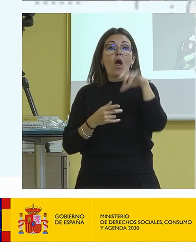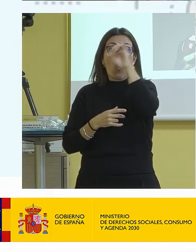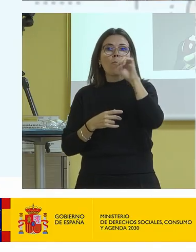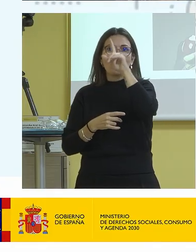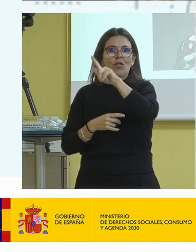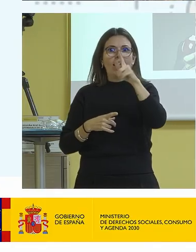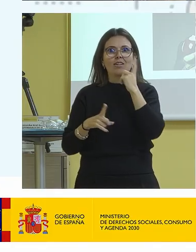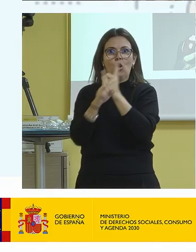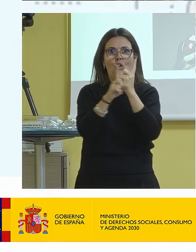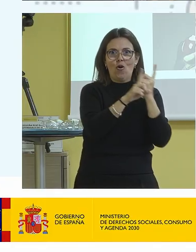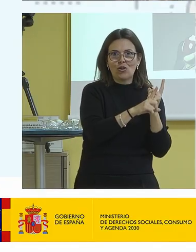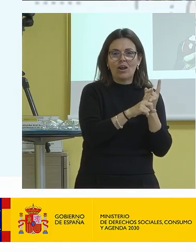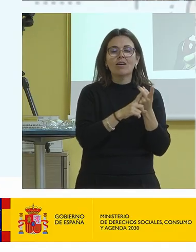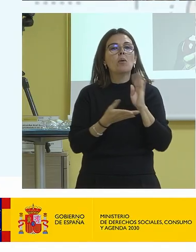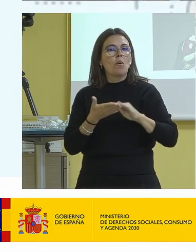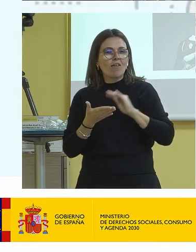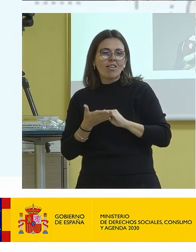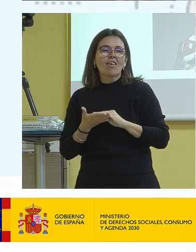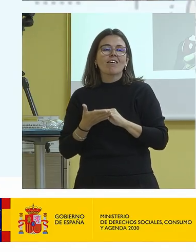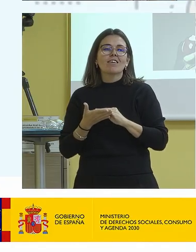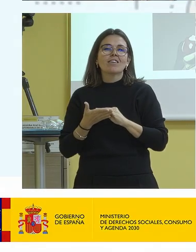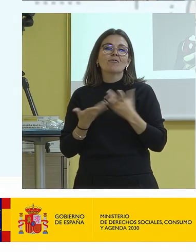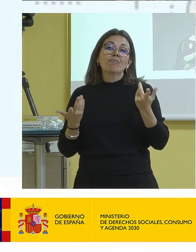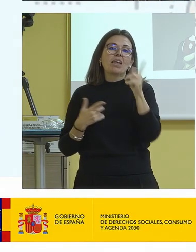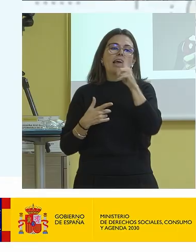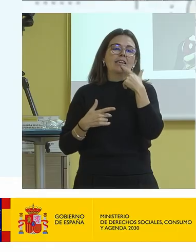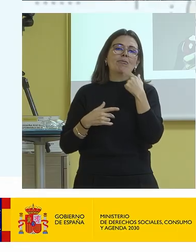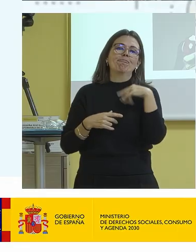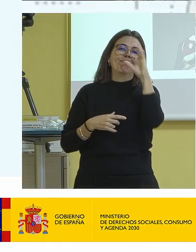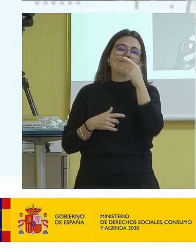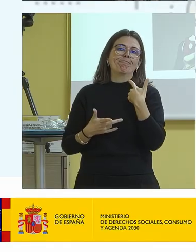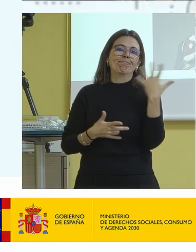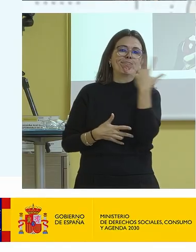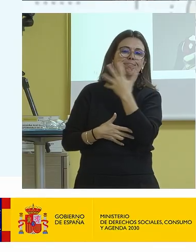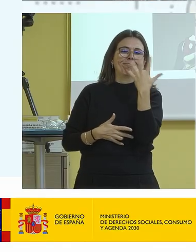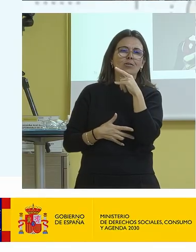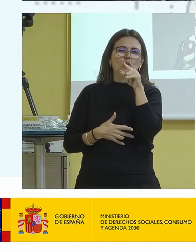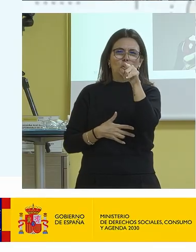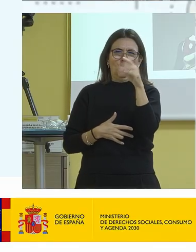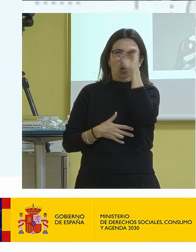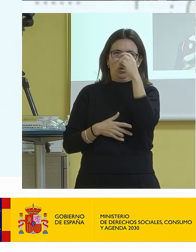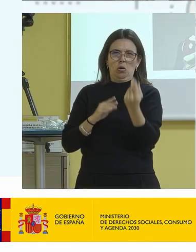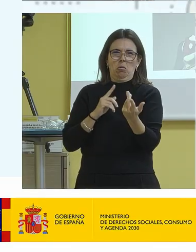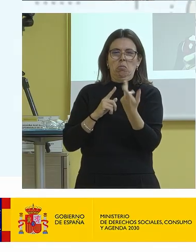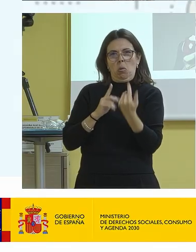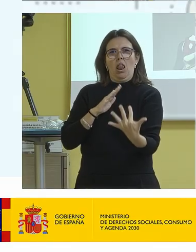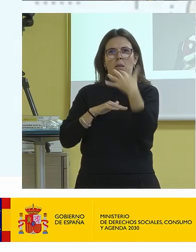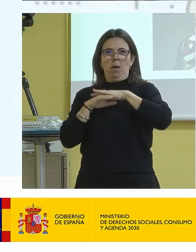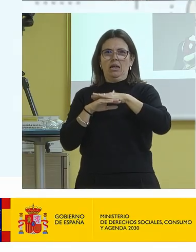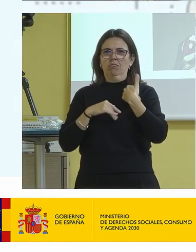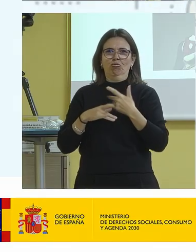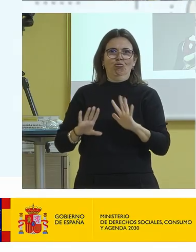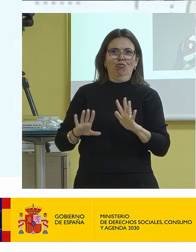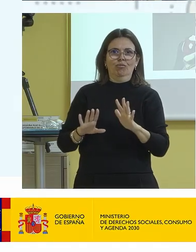gente. Y por eso muchas veces te encuentras con reticencias a la ciencia, porque ¿cómo vas tú a tocar mi opinión, ¿no? Y este ejemplo cogió